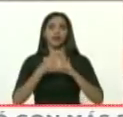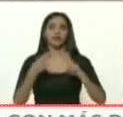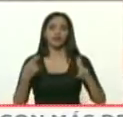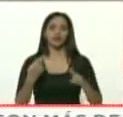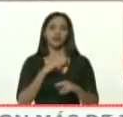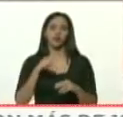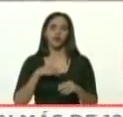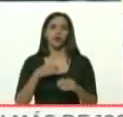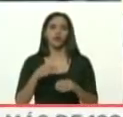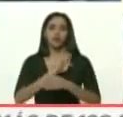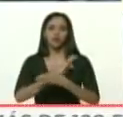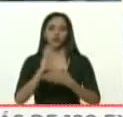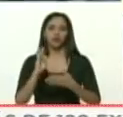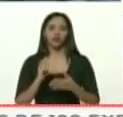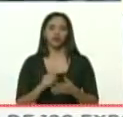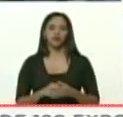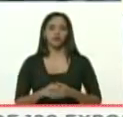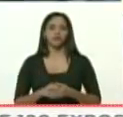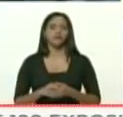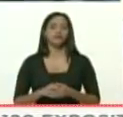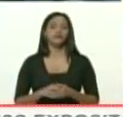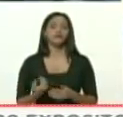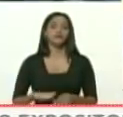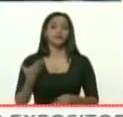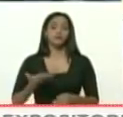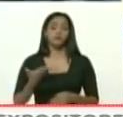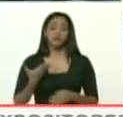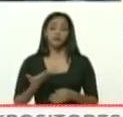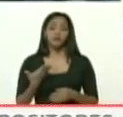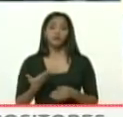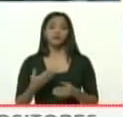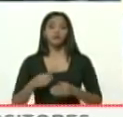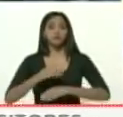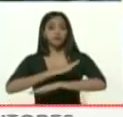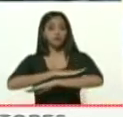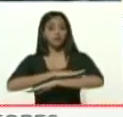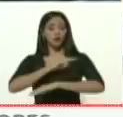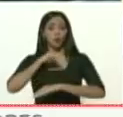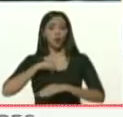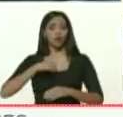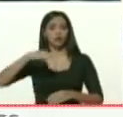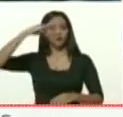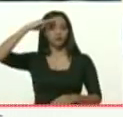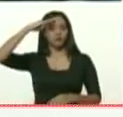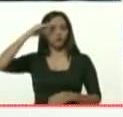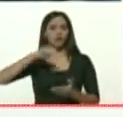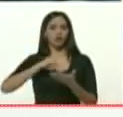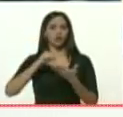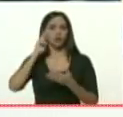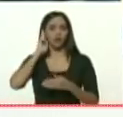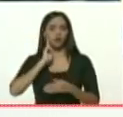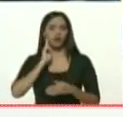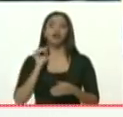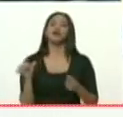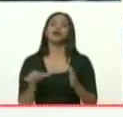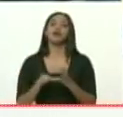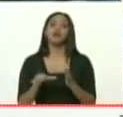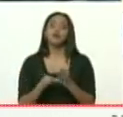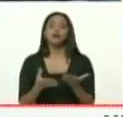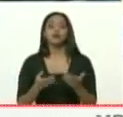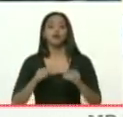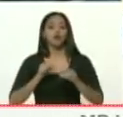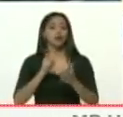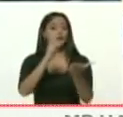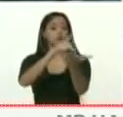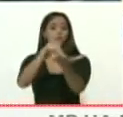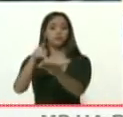zona fronteriza? Bueno, ha sido muy importante y fundamental la actuación de nuestra Fuerza Armada Nacional Bolivariana en los despliegues, en las operaciones